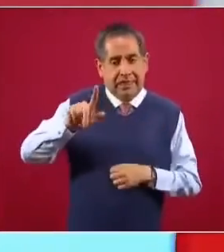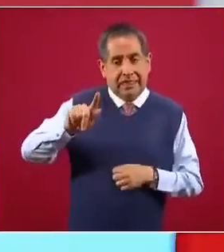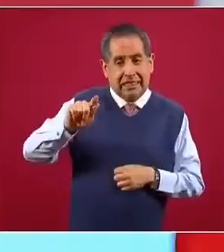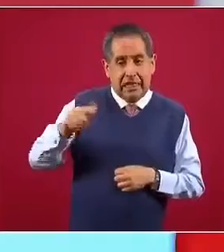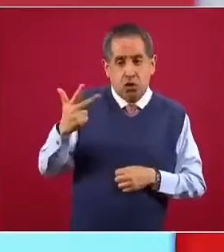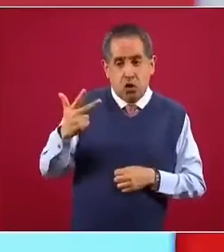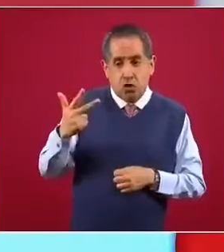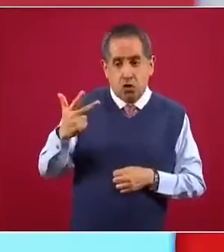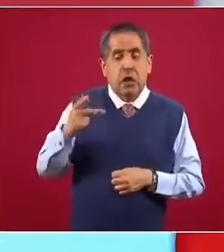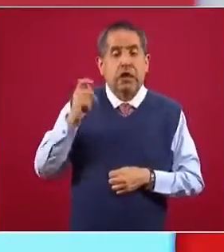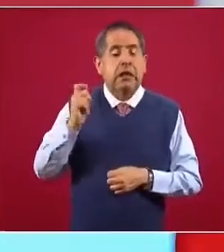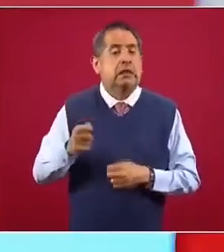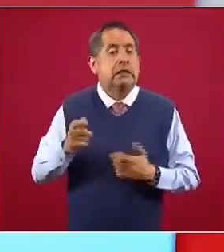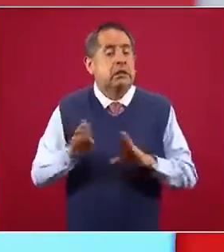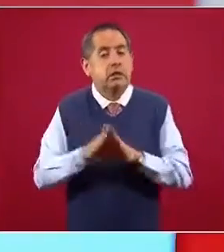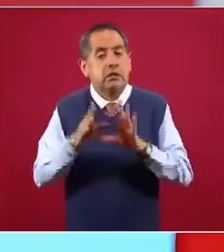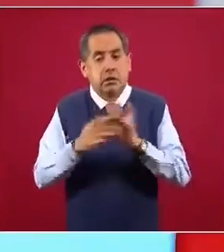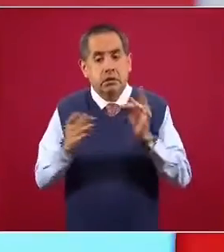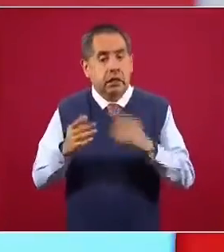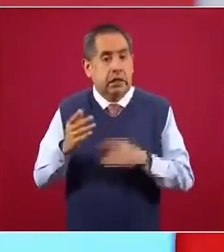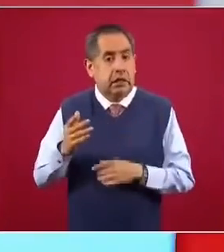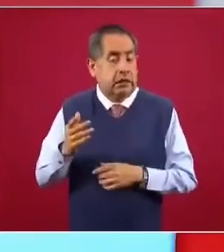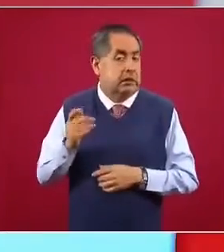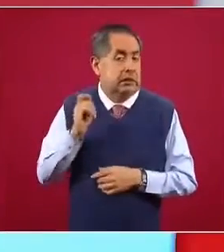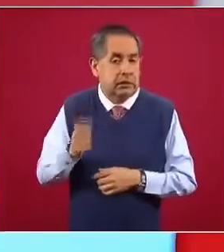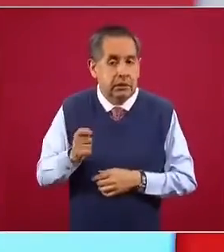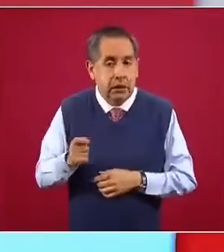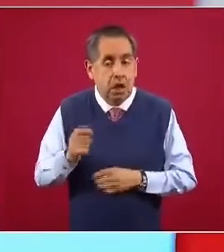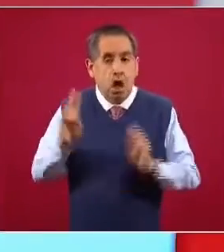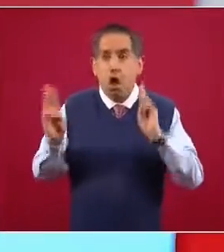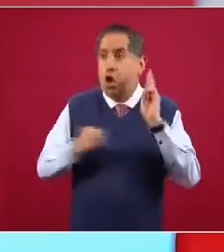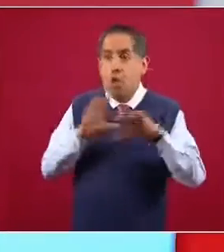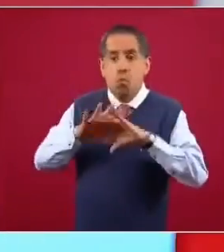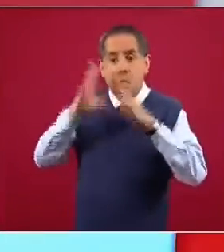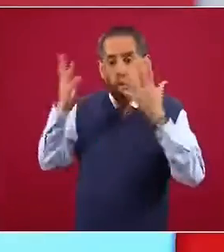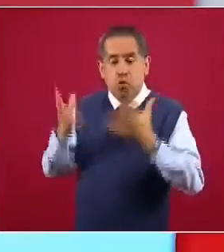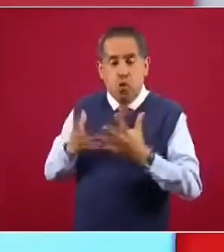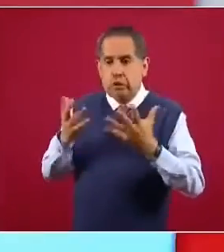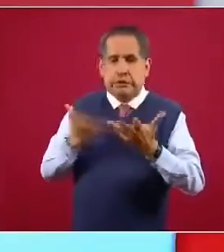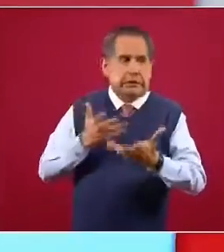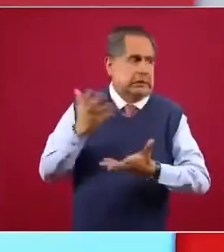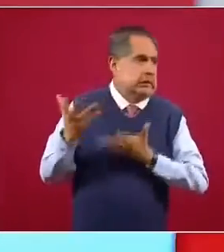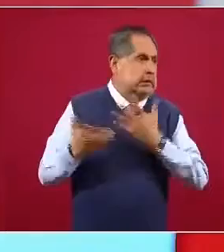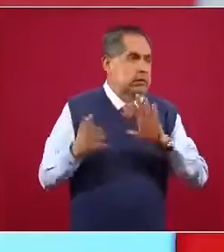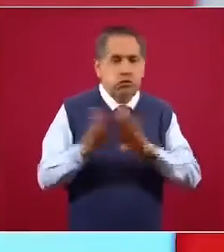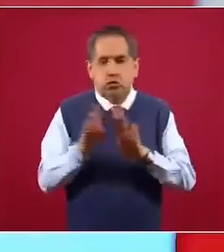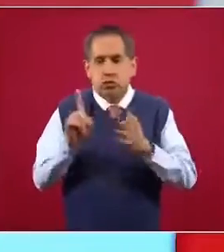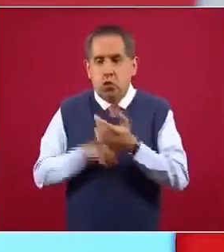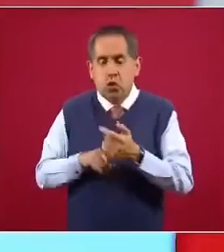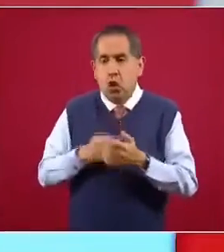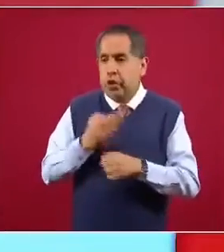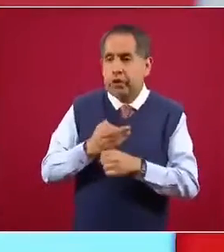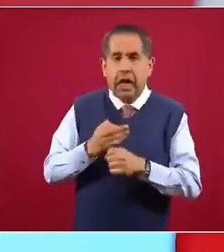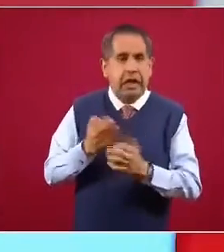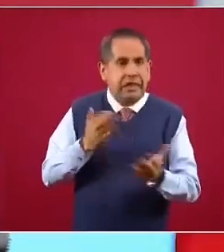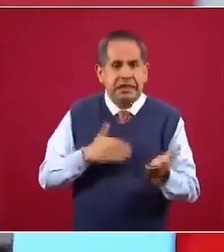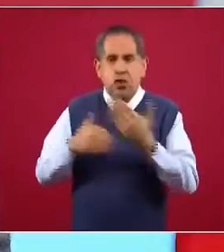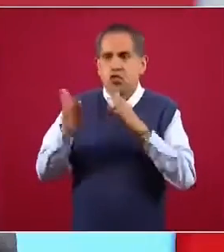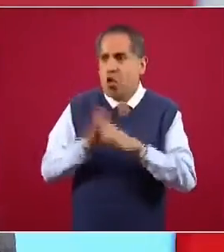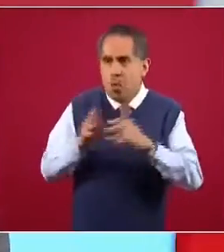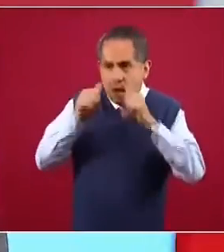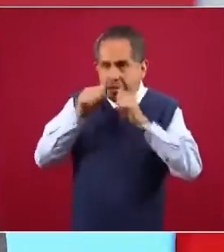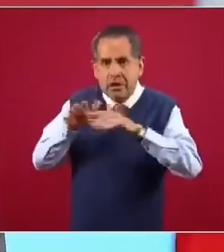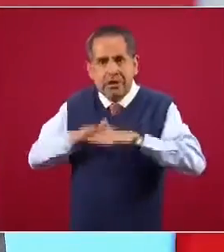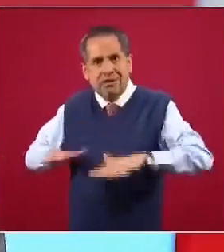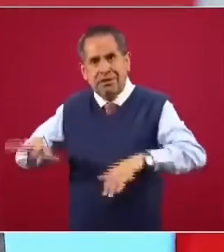1978, en un momento muy importante donde el mundo entero tenía que encontrar un camino de desarrollo de la cobertura